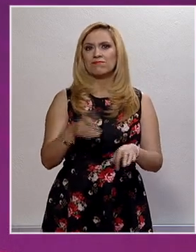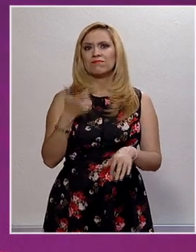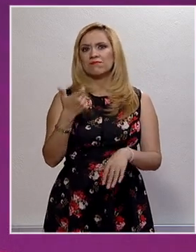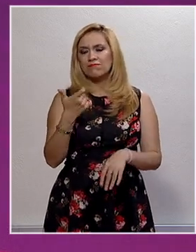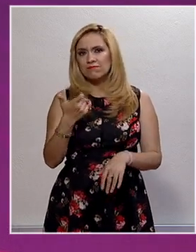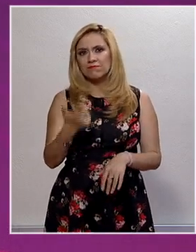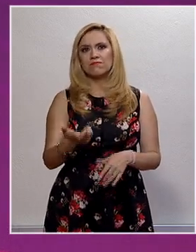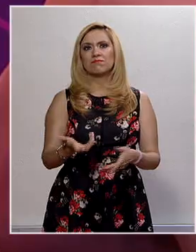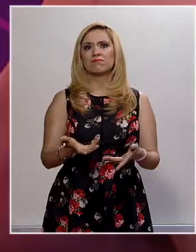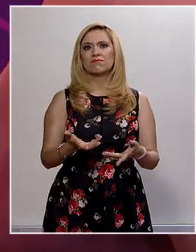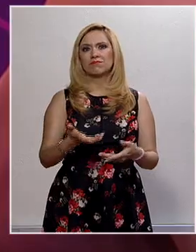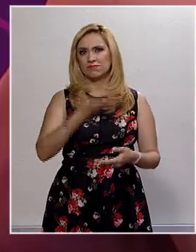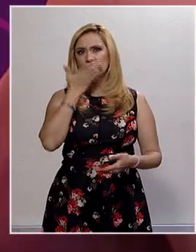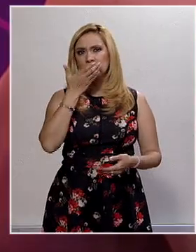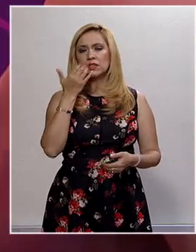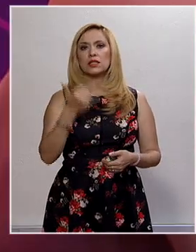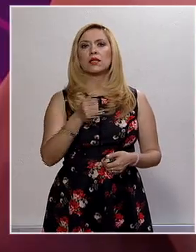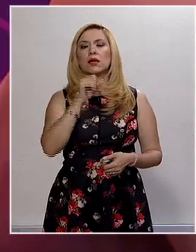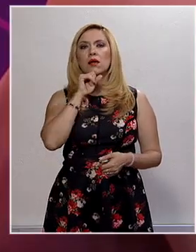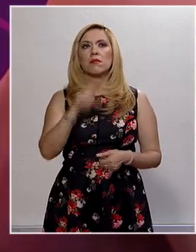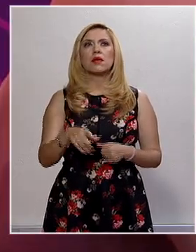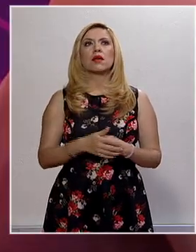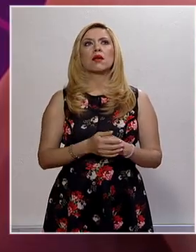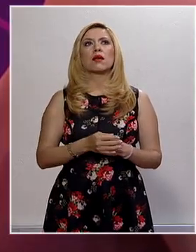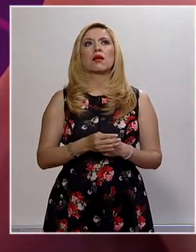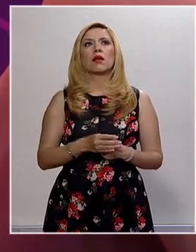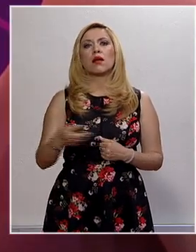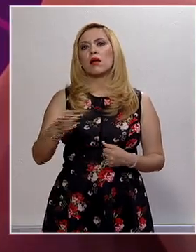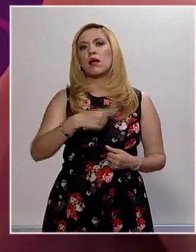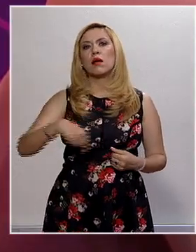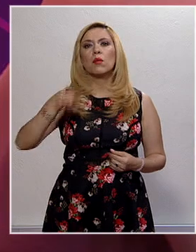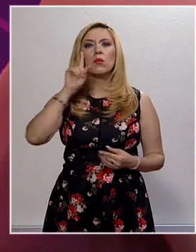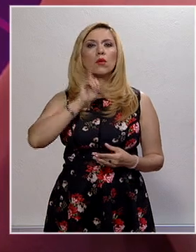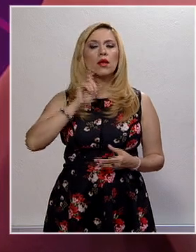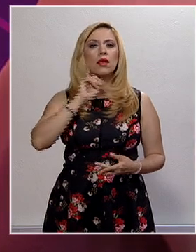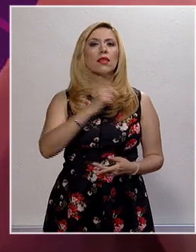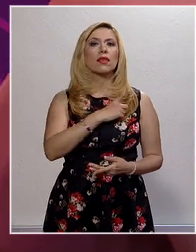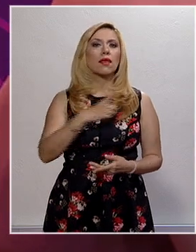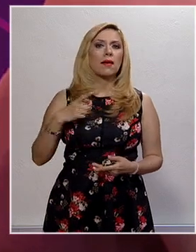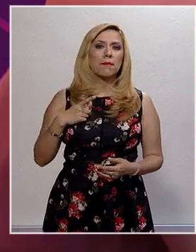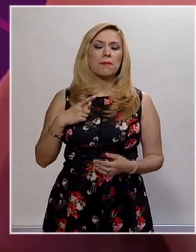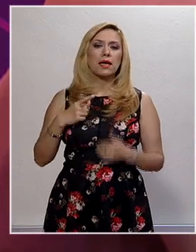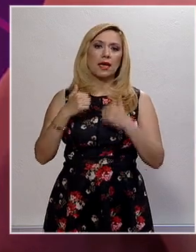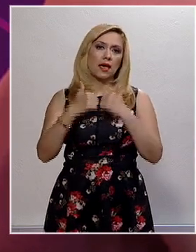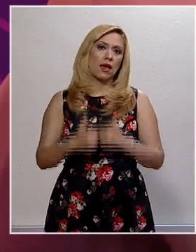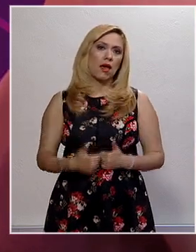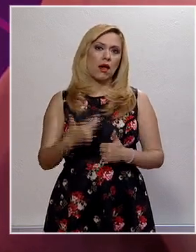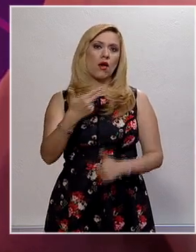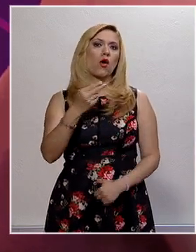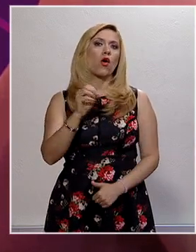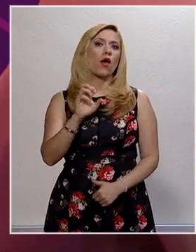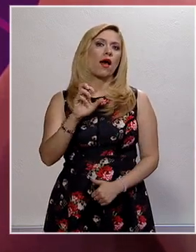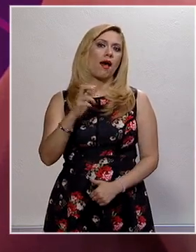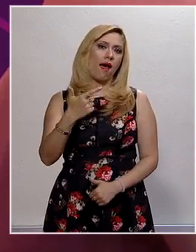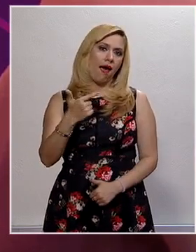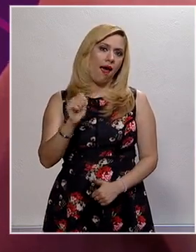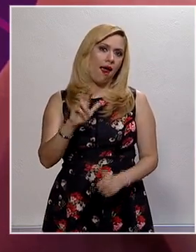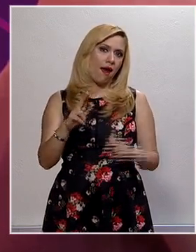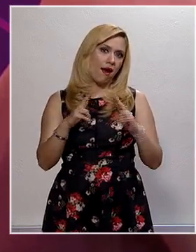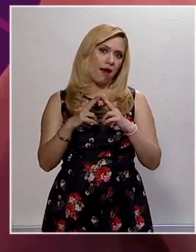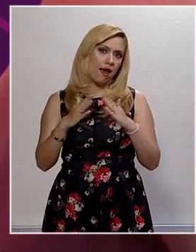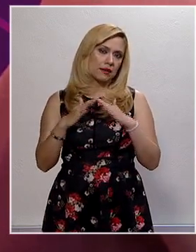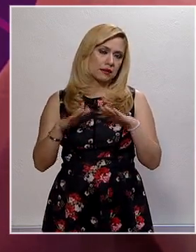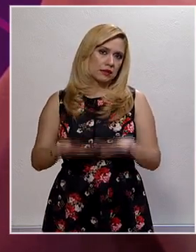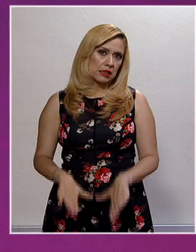casa, y también con la idea de que las mujeres deben de permanecer en el hogar, entonces que no son parte del